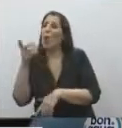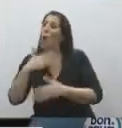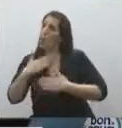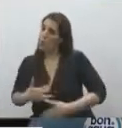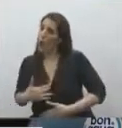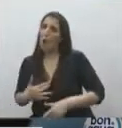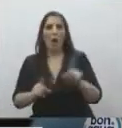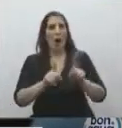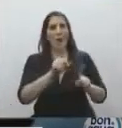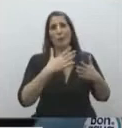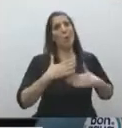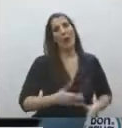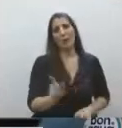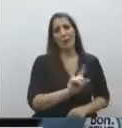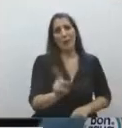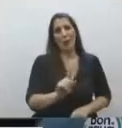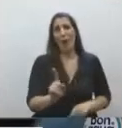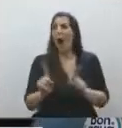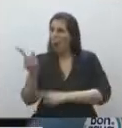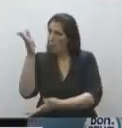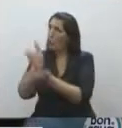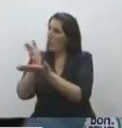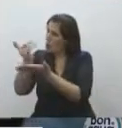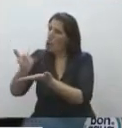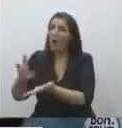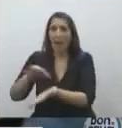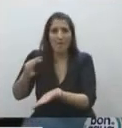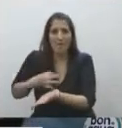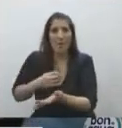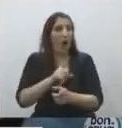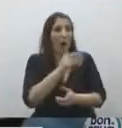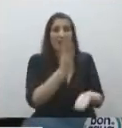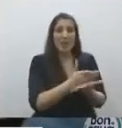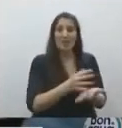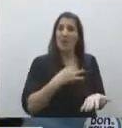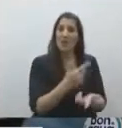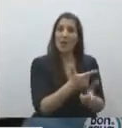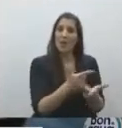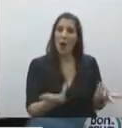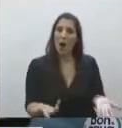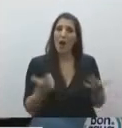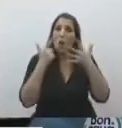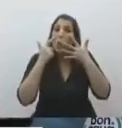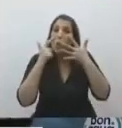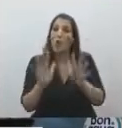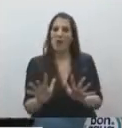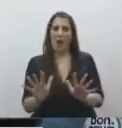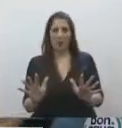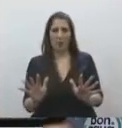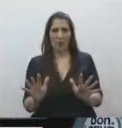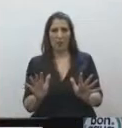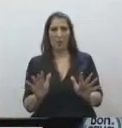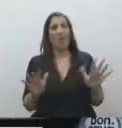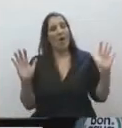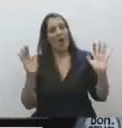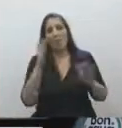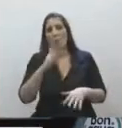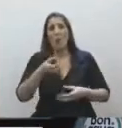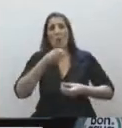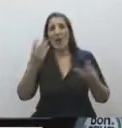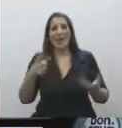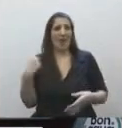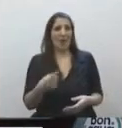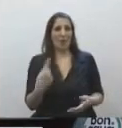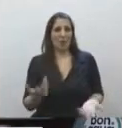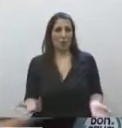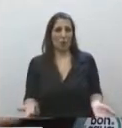públicas podemos implementar. En el Congreso queremos avanzar en un proyecto de ley del senador Fiat, que está bastante bastante